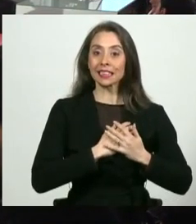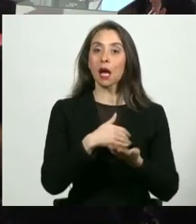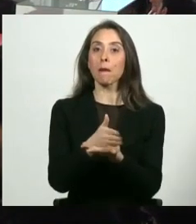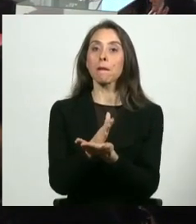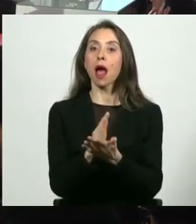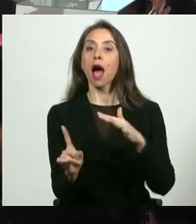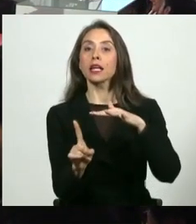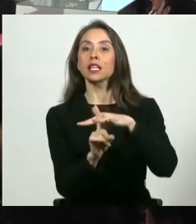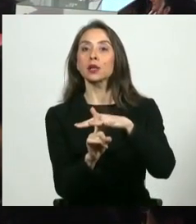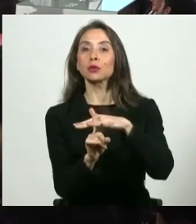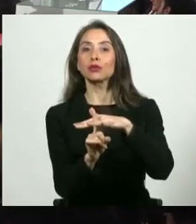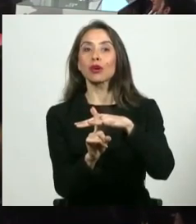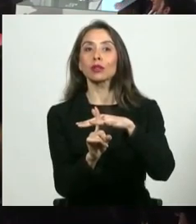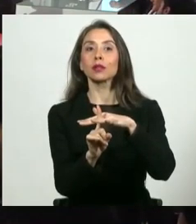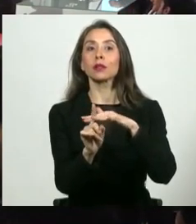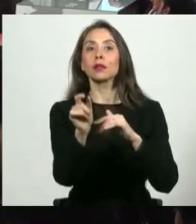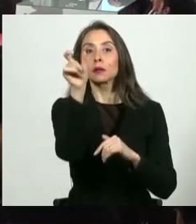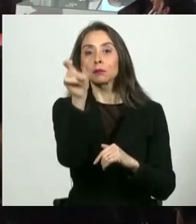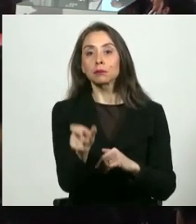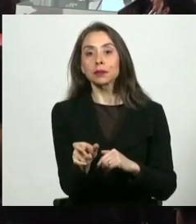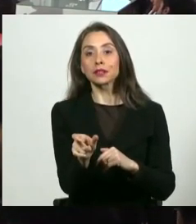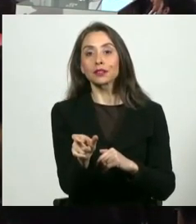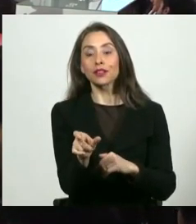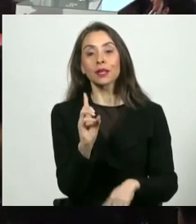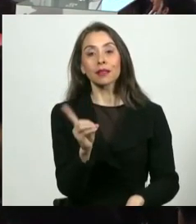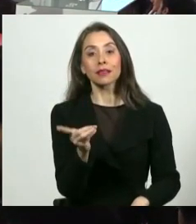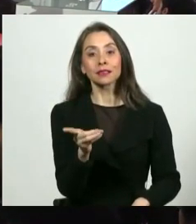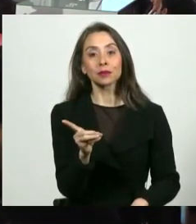inclusión de, con personas de discapacidad.